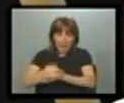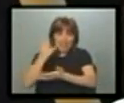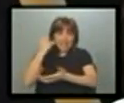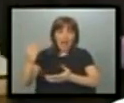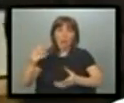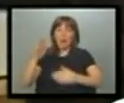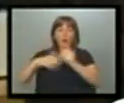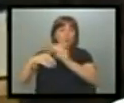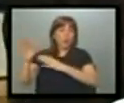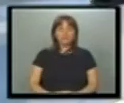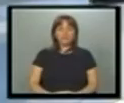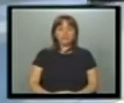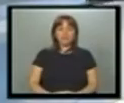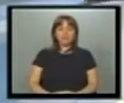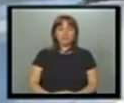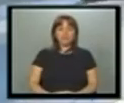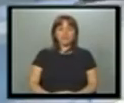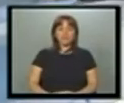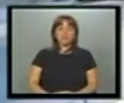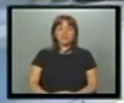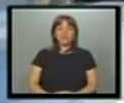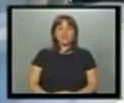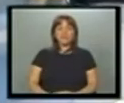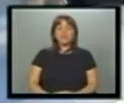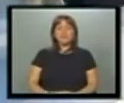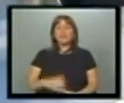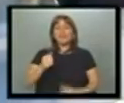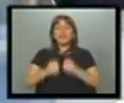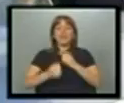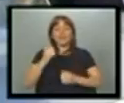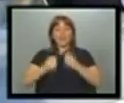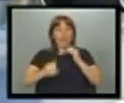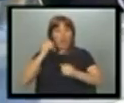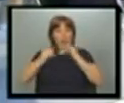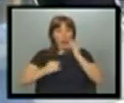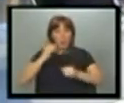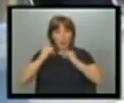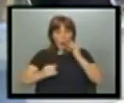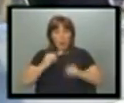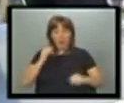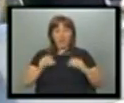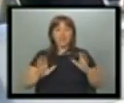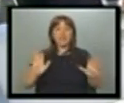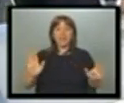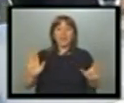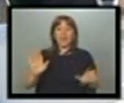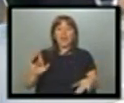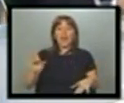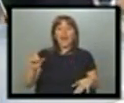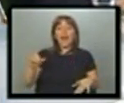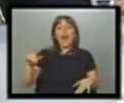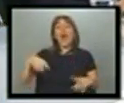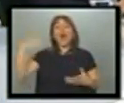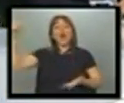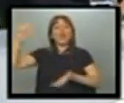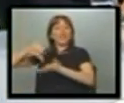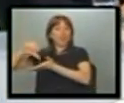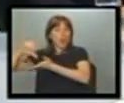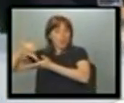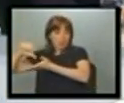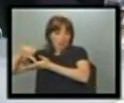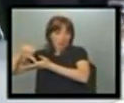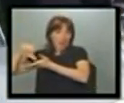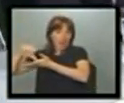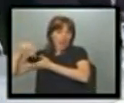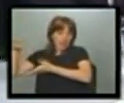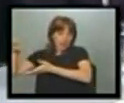gracias, Jorge. Sigue Romina, sí. Escuchen esta historia porque es realmente impresionante y además puede sentar un precedente. Llega desde el exterior, pero se puede tomar tal